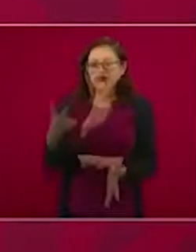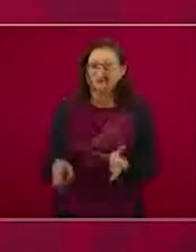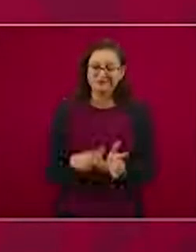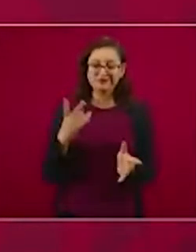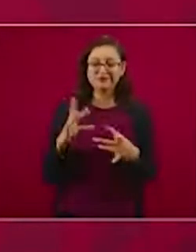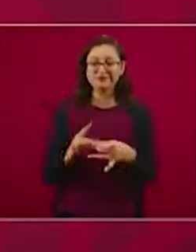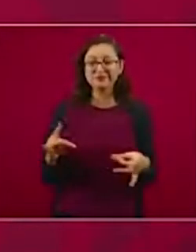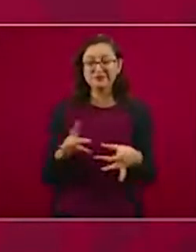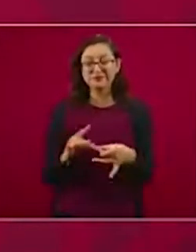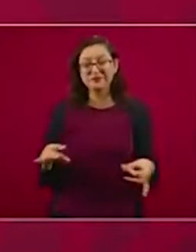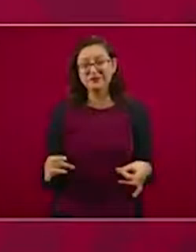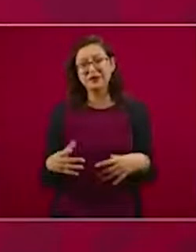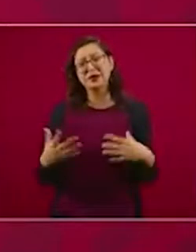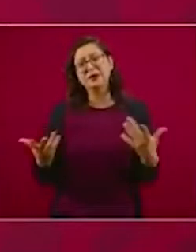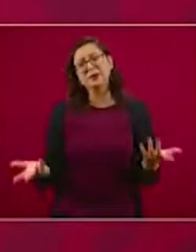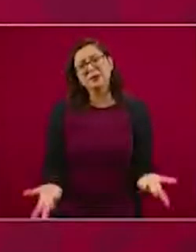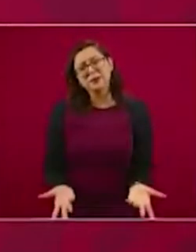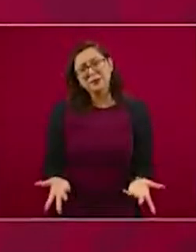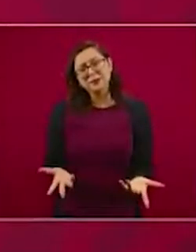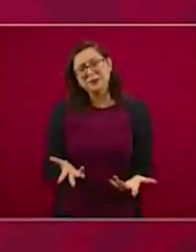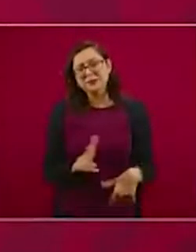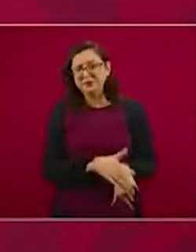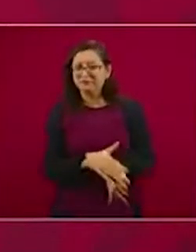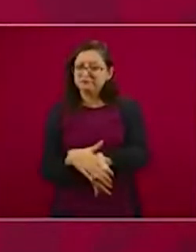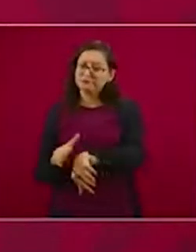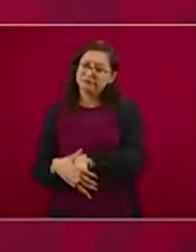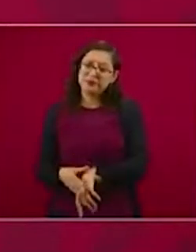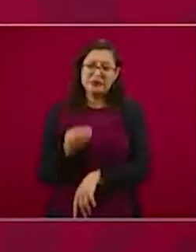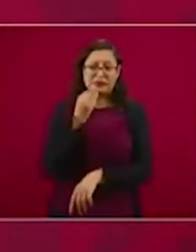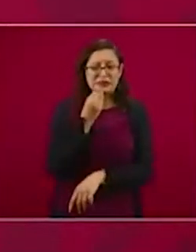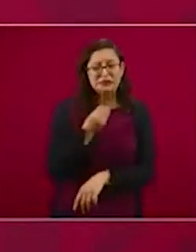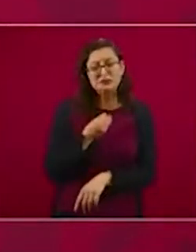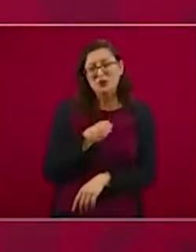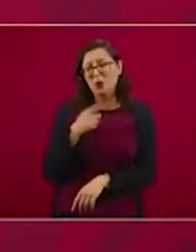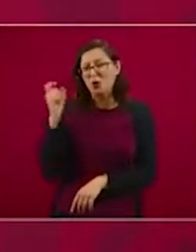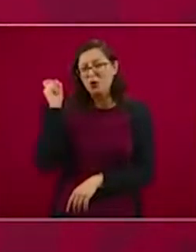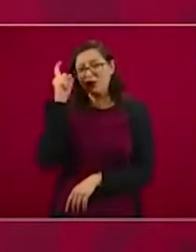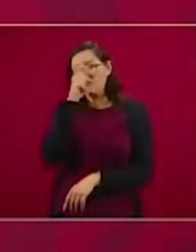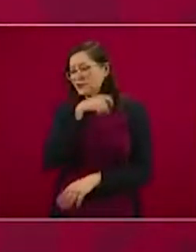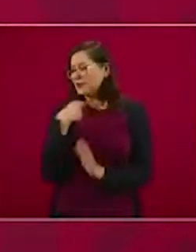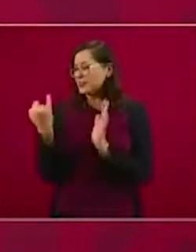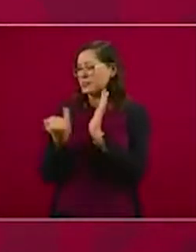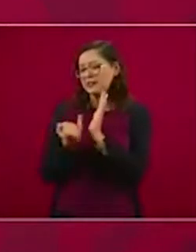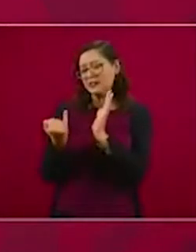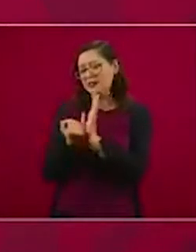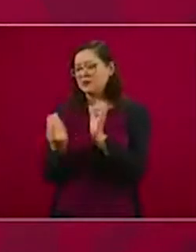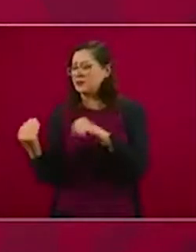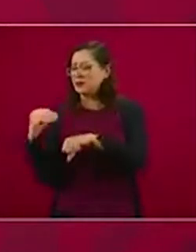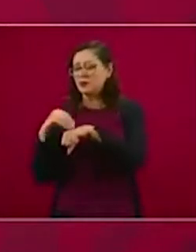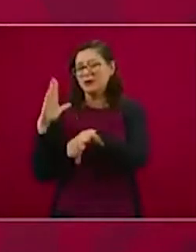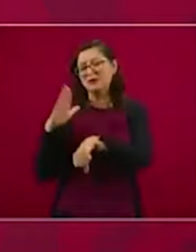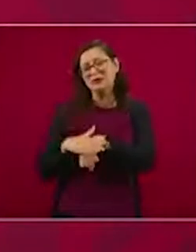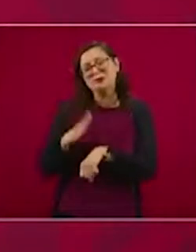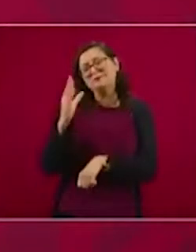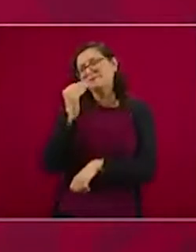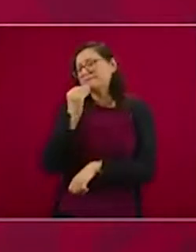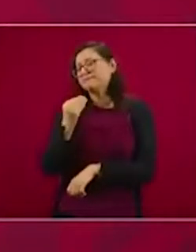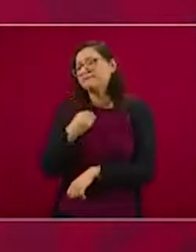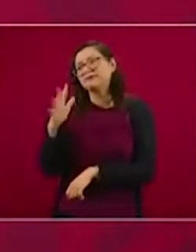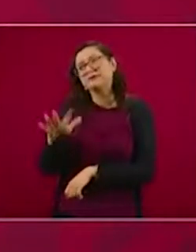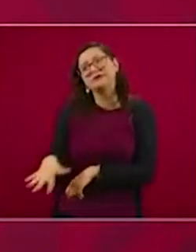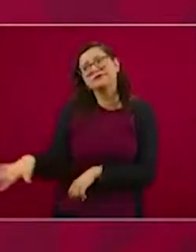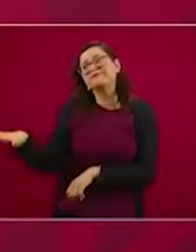ni modo son medidas muy dolorosas pero tenemos que apretarnos